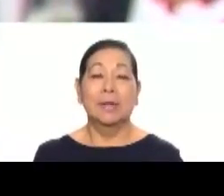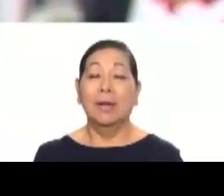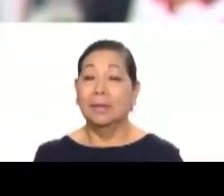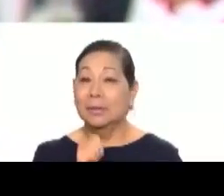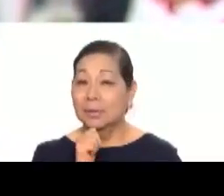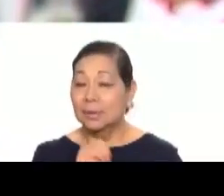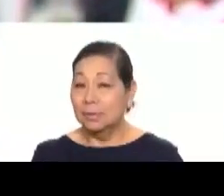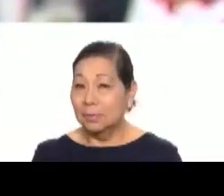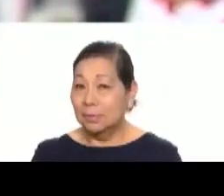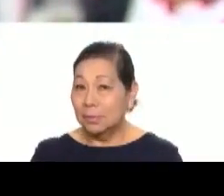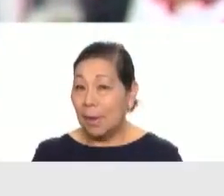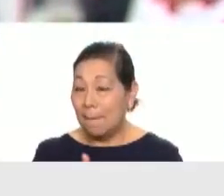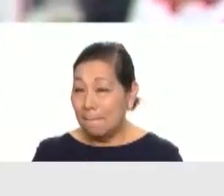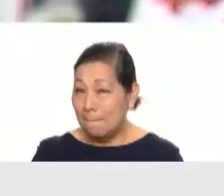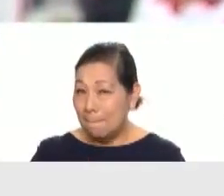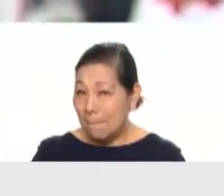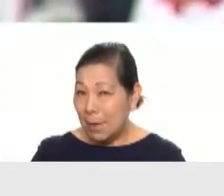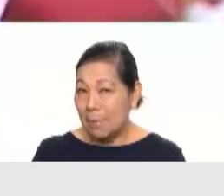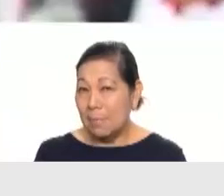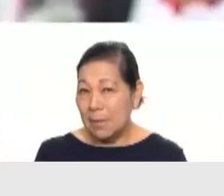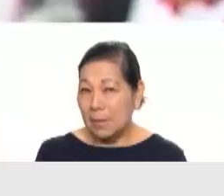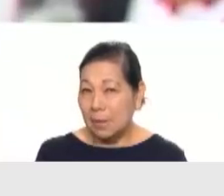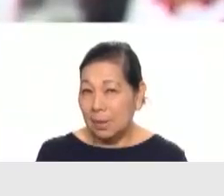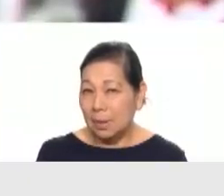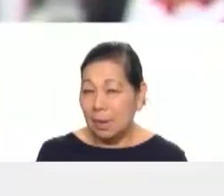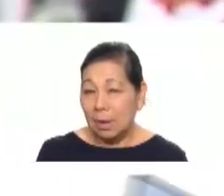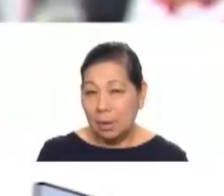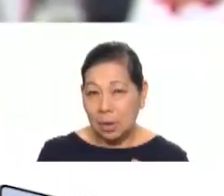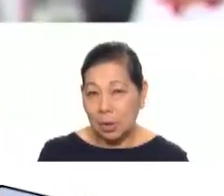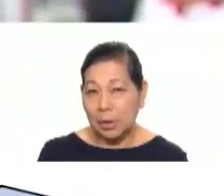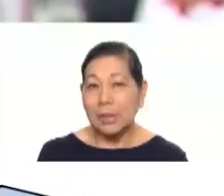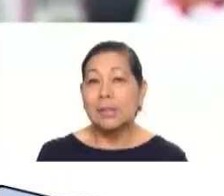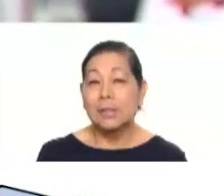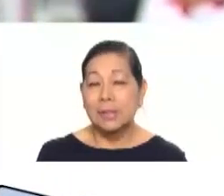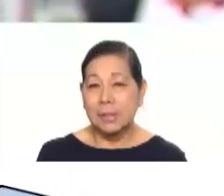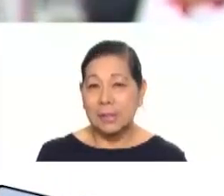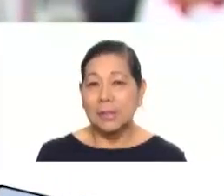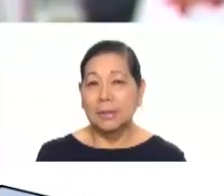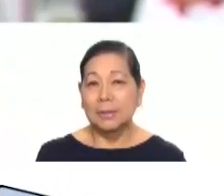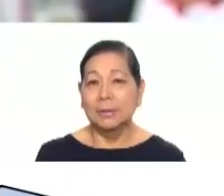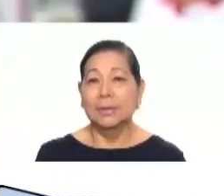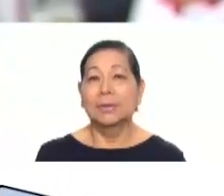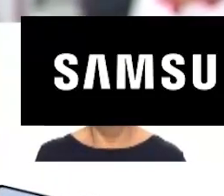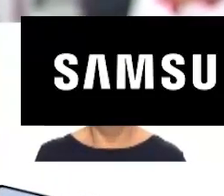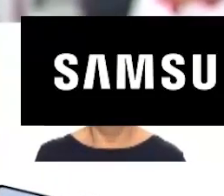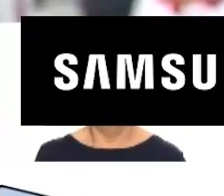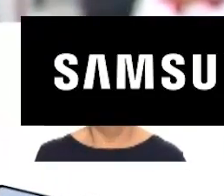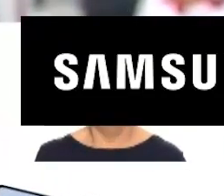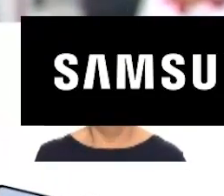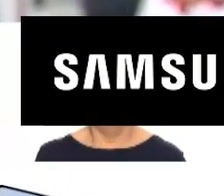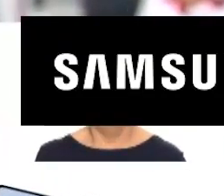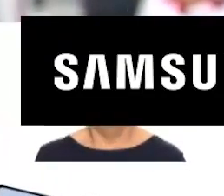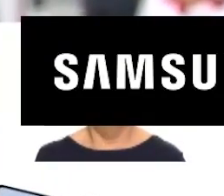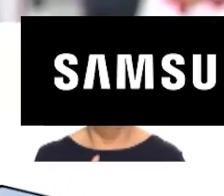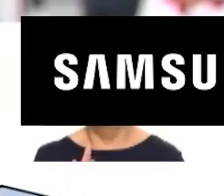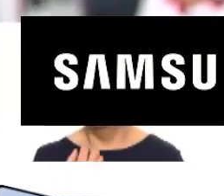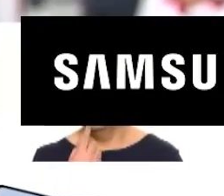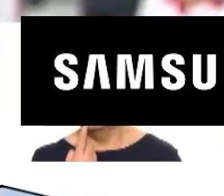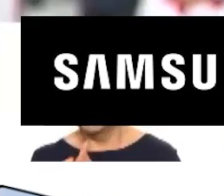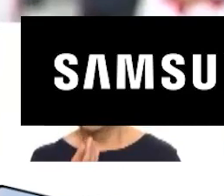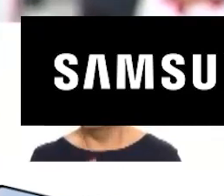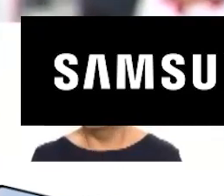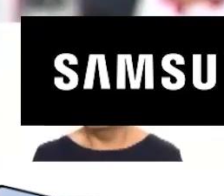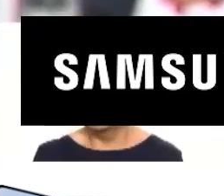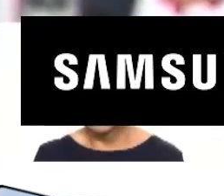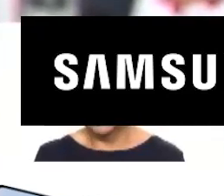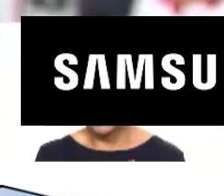en el Parlamento, ¿no? Este paquete legislativo que ustedes han enviado, ¿no? Muy bien, también es consultado sobre el pedido de facultades legislativas que se ha